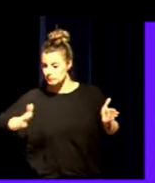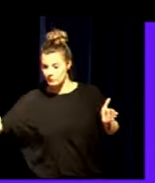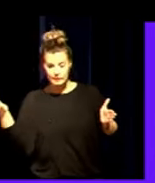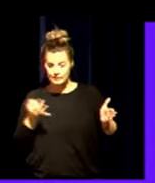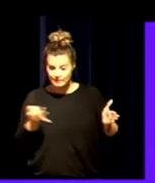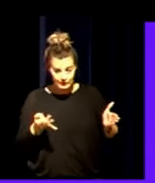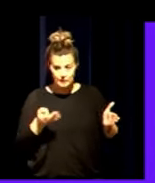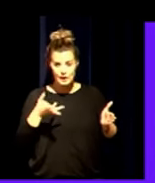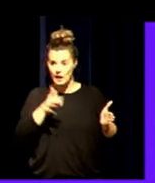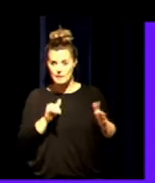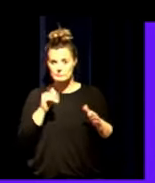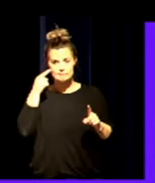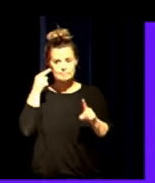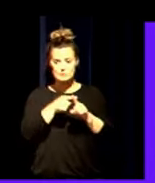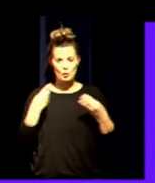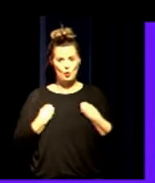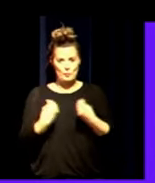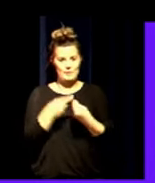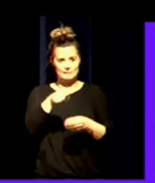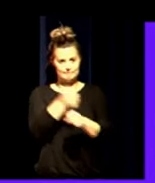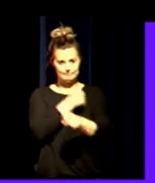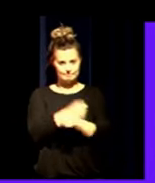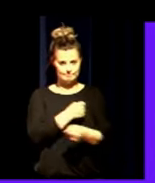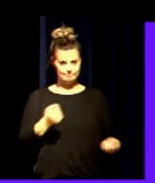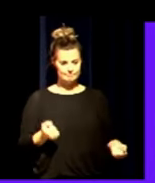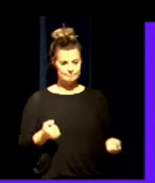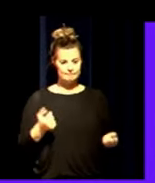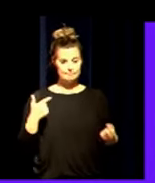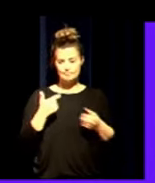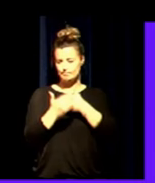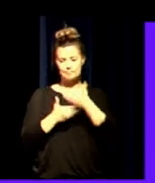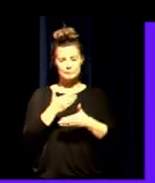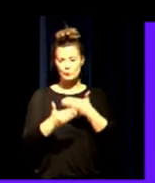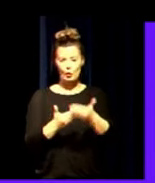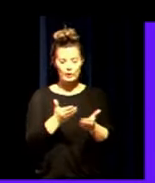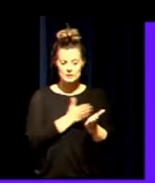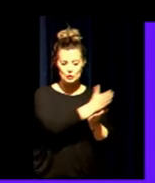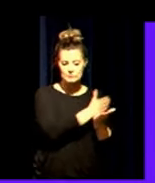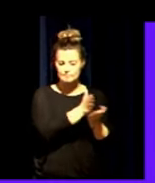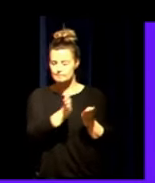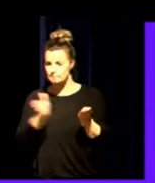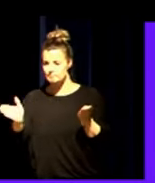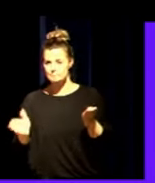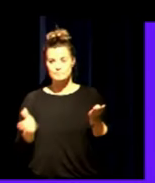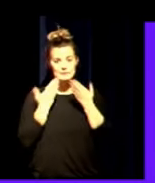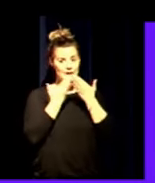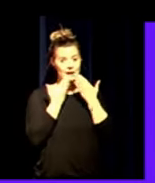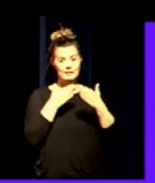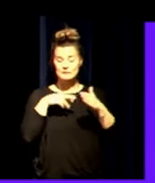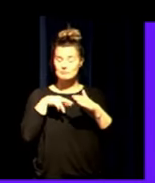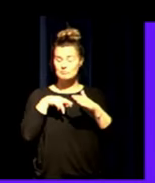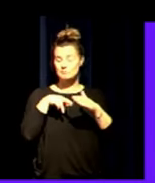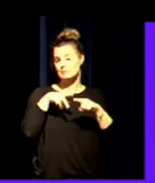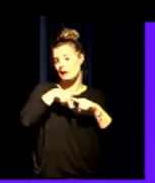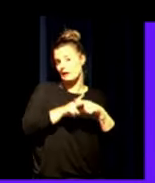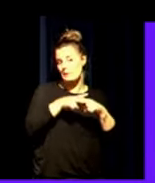la convivencia. Y son procesos a través de una serie de herramientas de los que